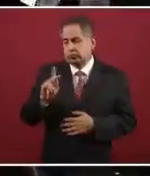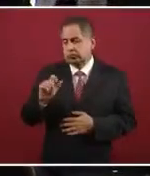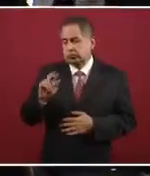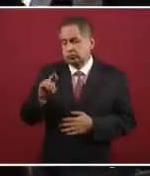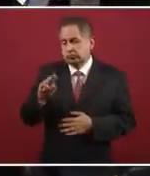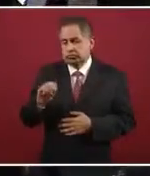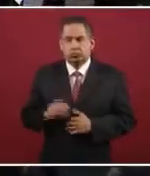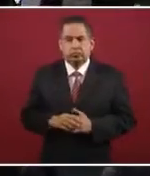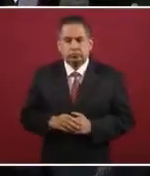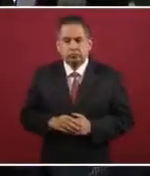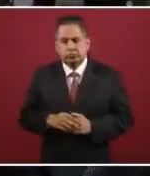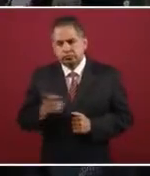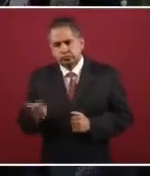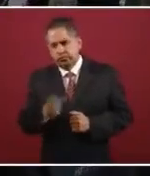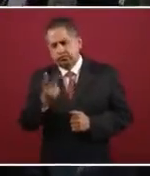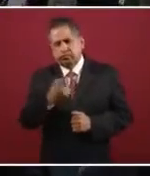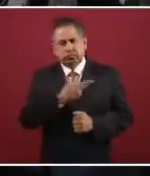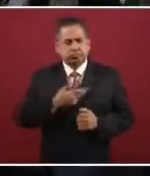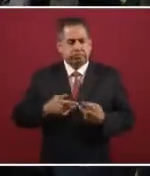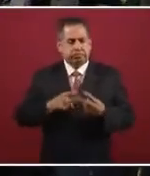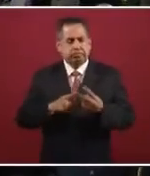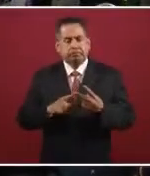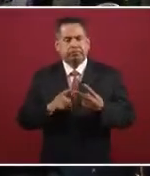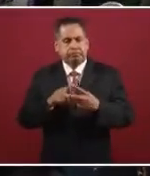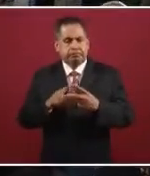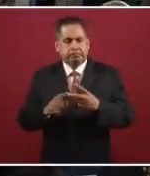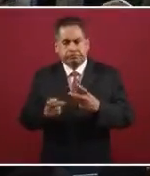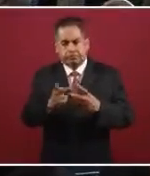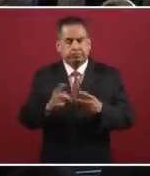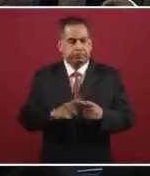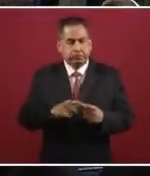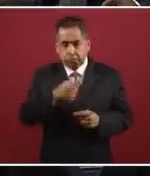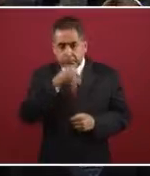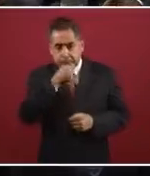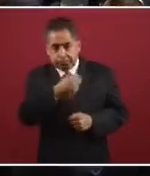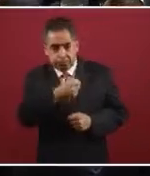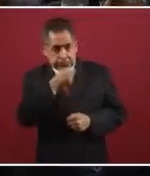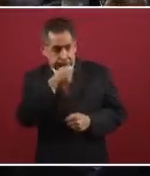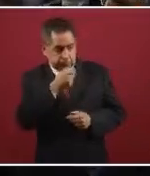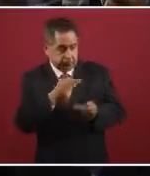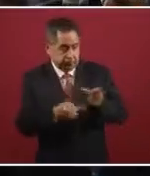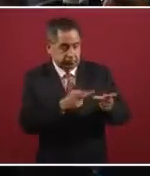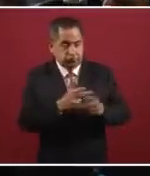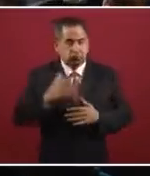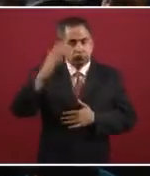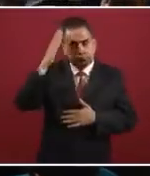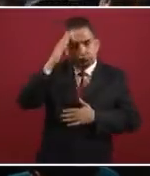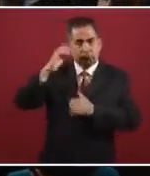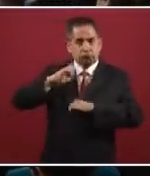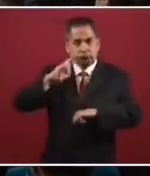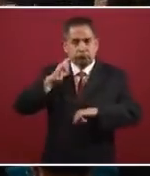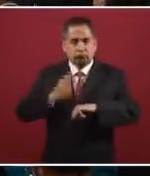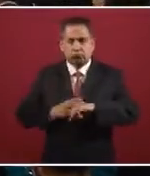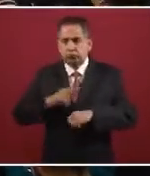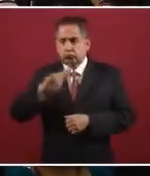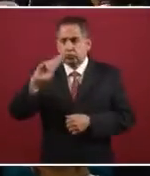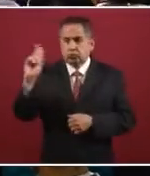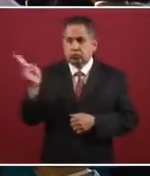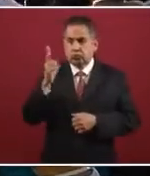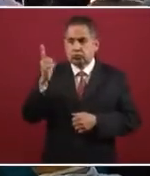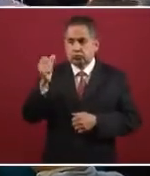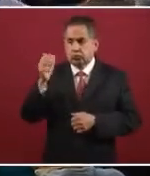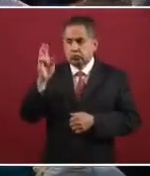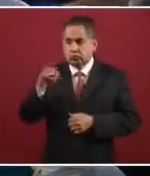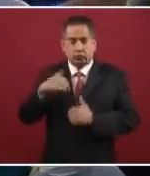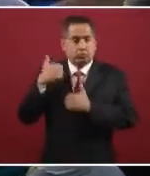Presidente, dos preguntas. Publicamos hoy entrevistas con los aspirantes a dirigir la Universidad Nacional Autónoma de México. Están